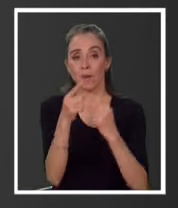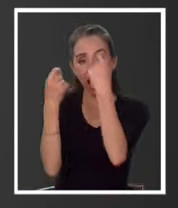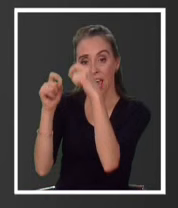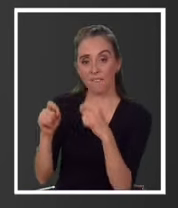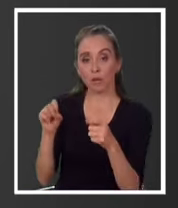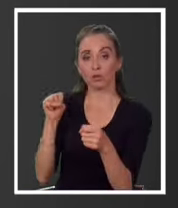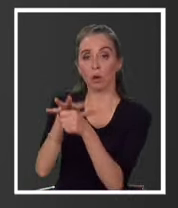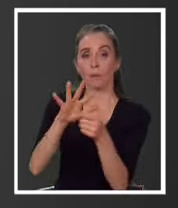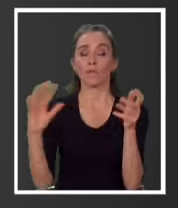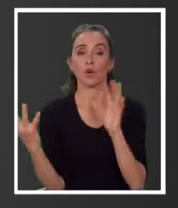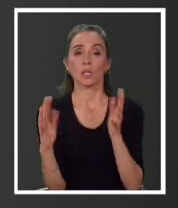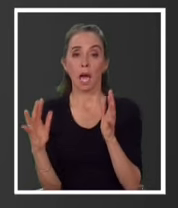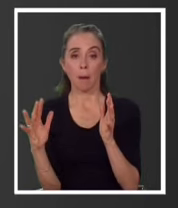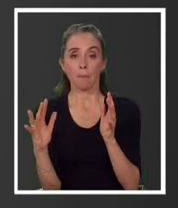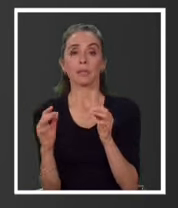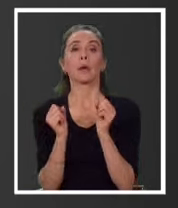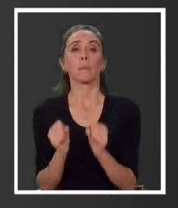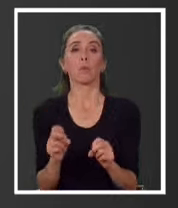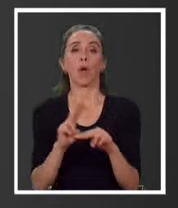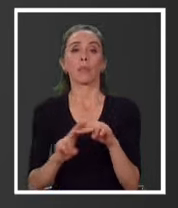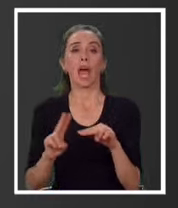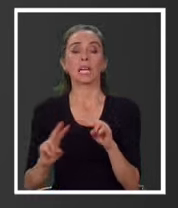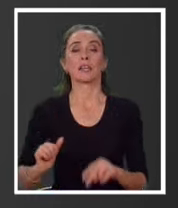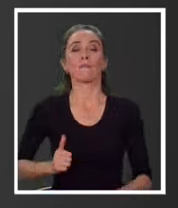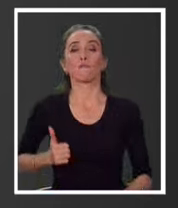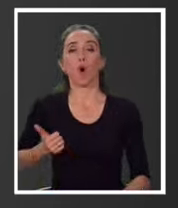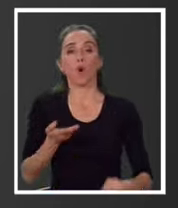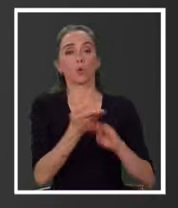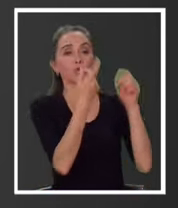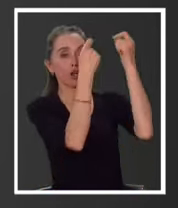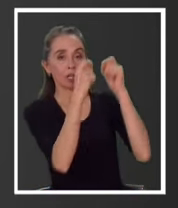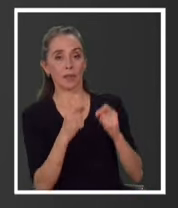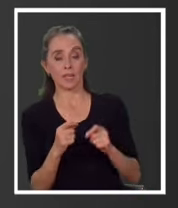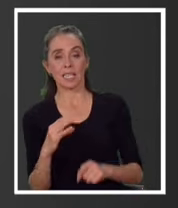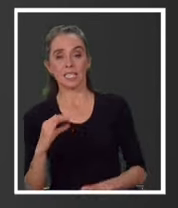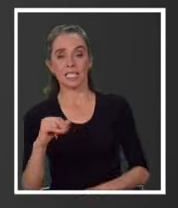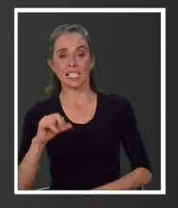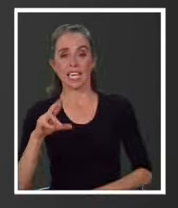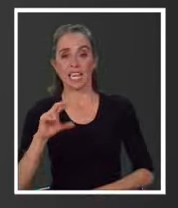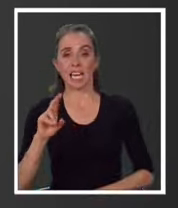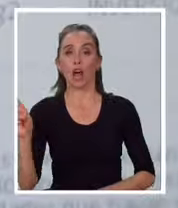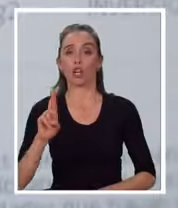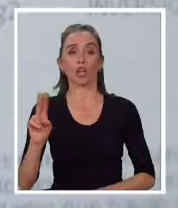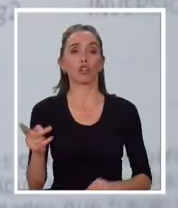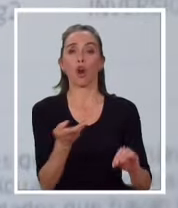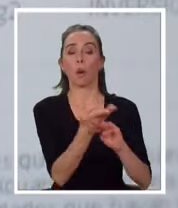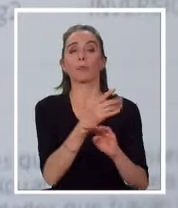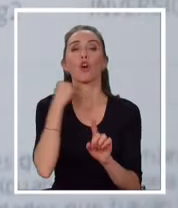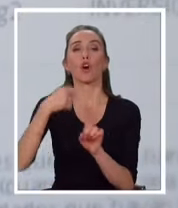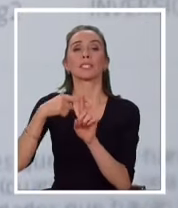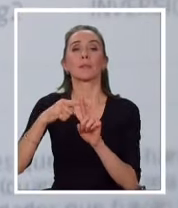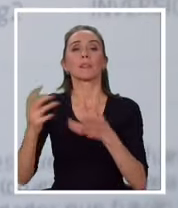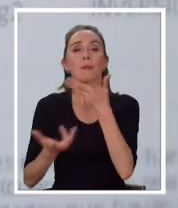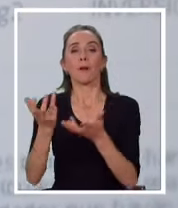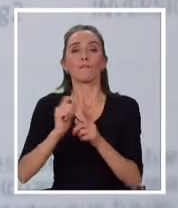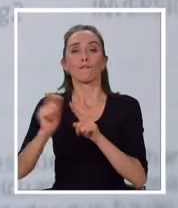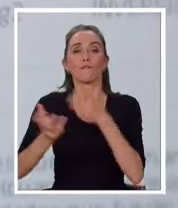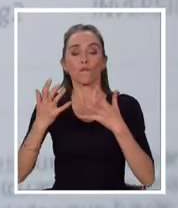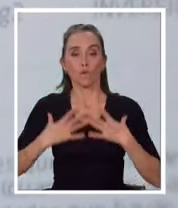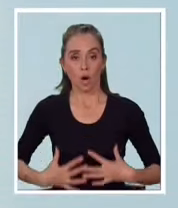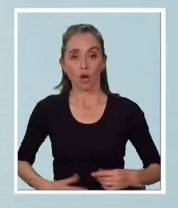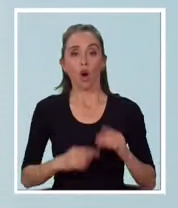de evaluación de impacto ambiental lo pueden hacer de manera voluntaria. El cinerario La Recoleta no lo hizo, pero sí, por ejemplo, aparece el